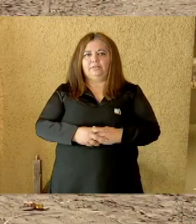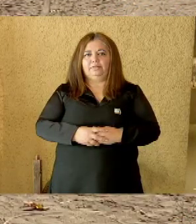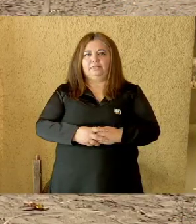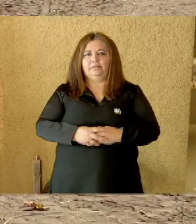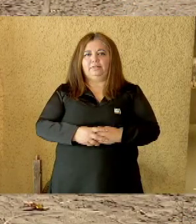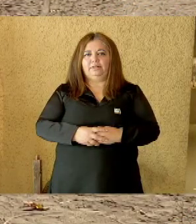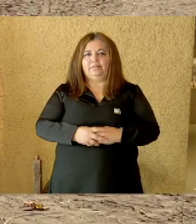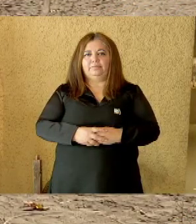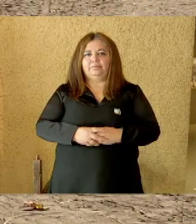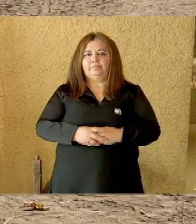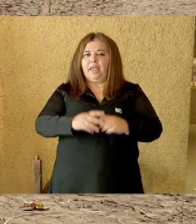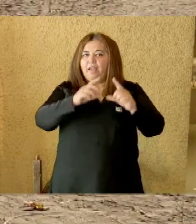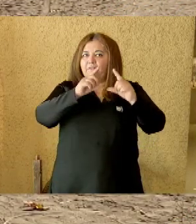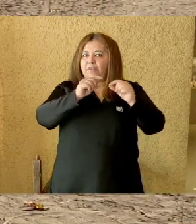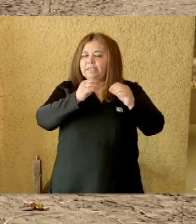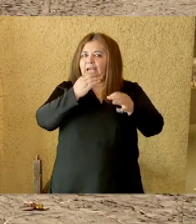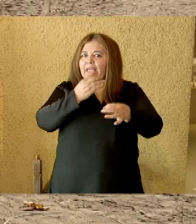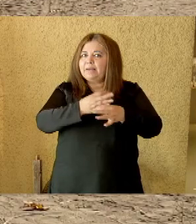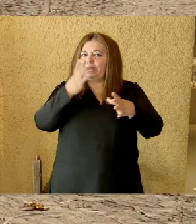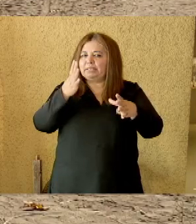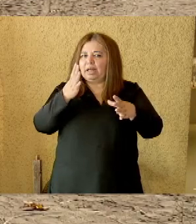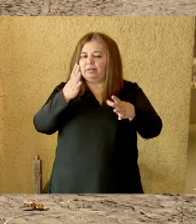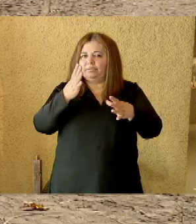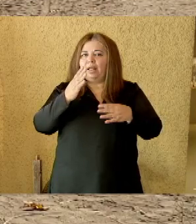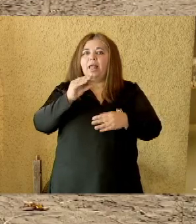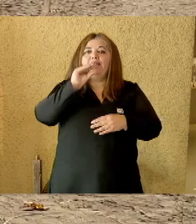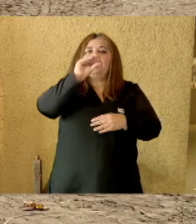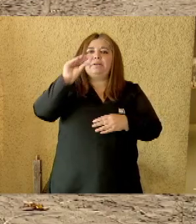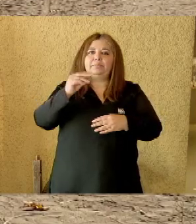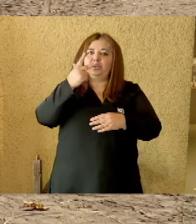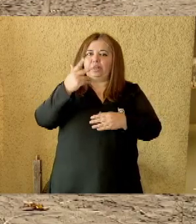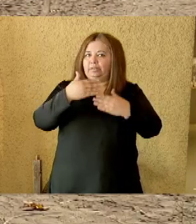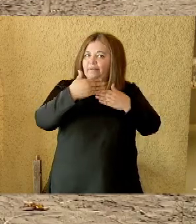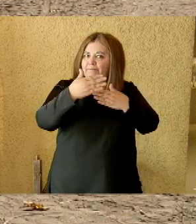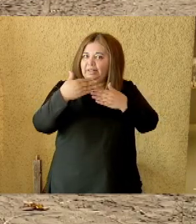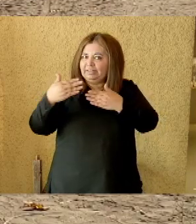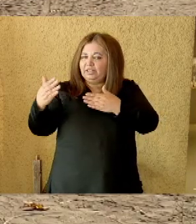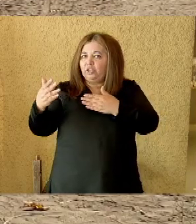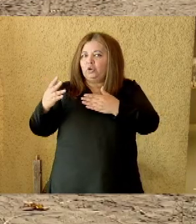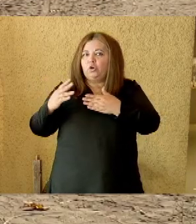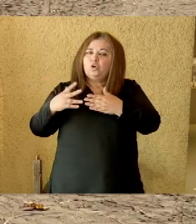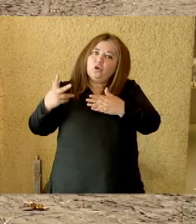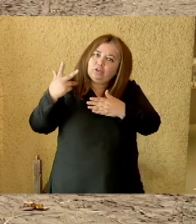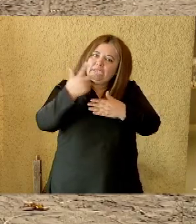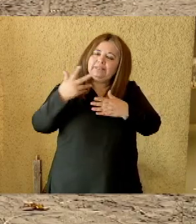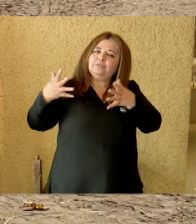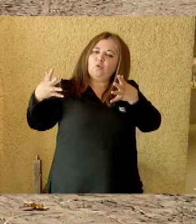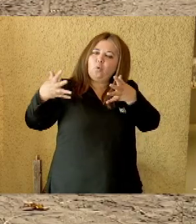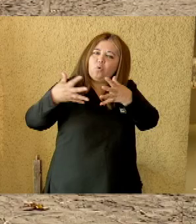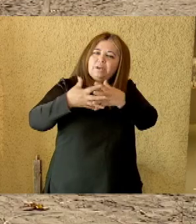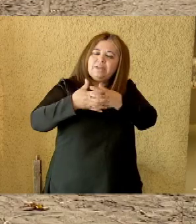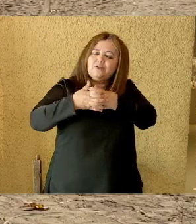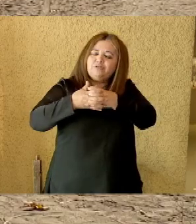En esta fecha tan especial, tres departamentos vecinos nos unimos en un gran abrazo.